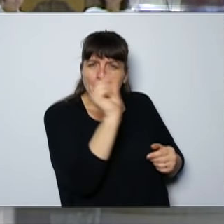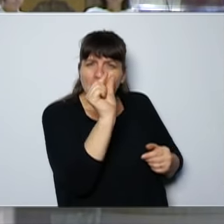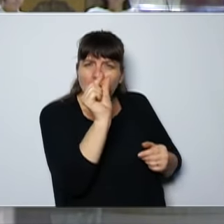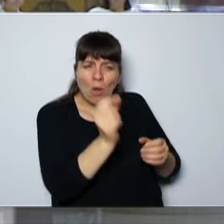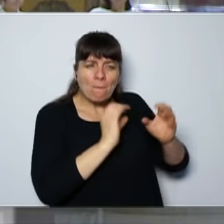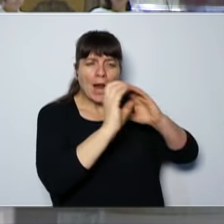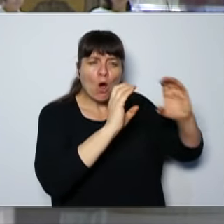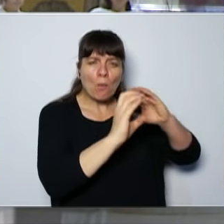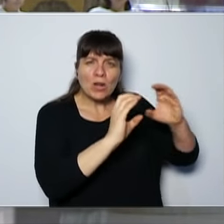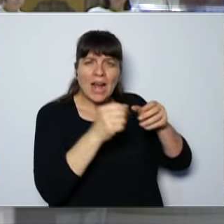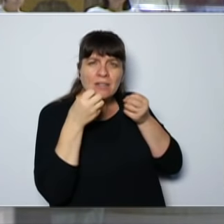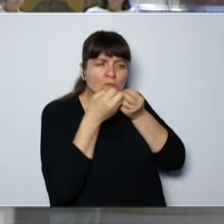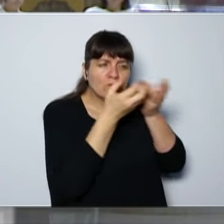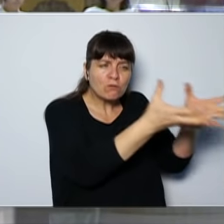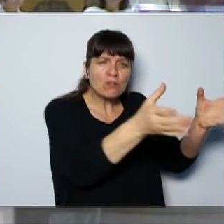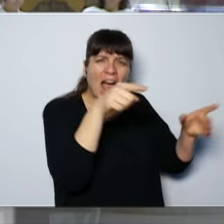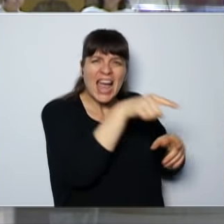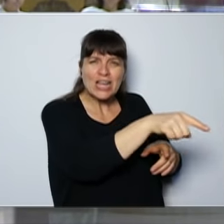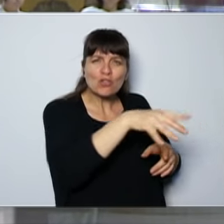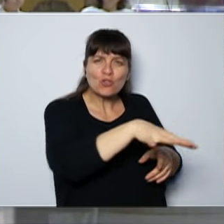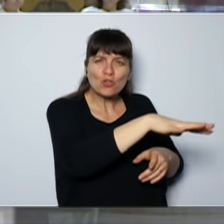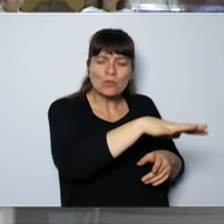para comunicárselo a ellos.